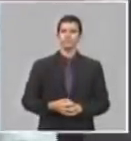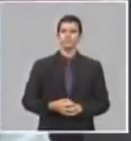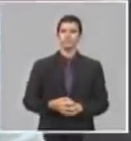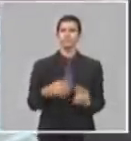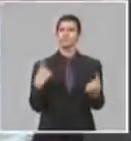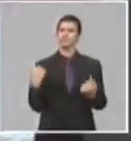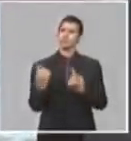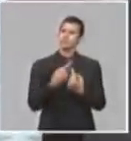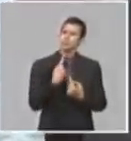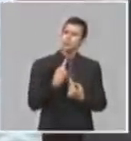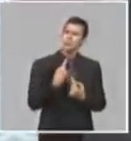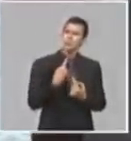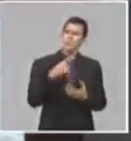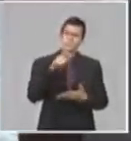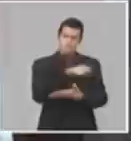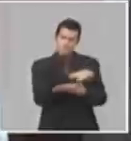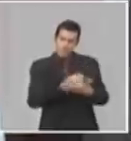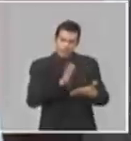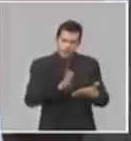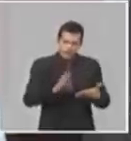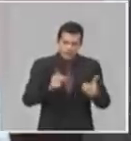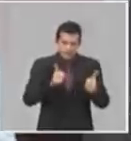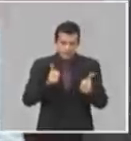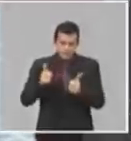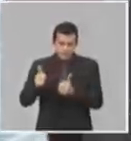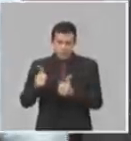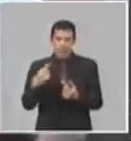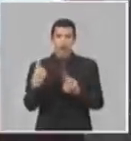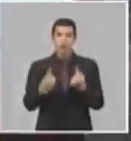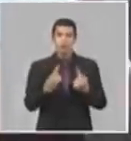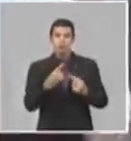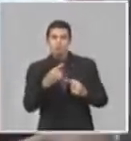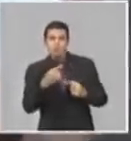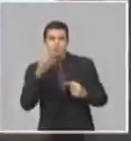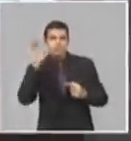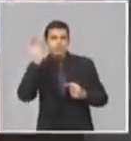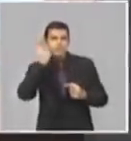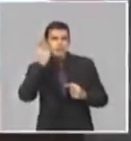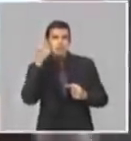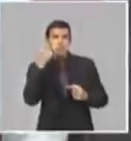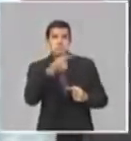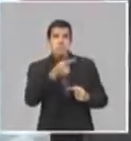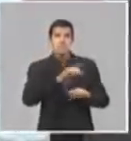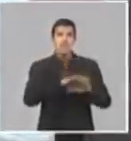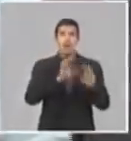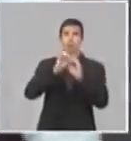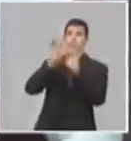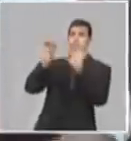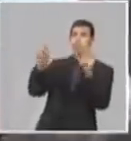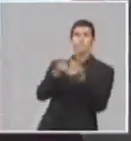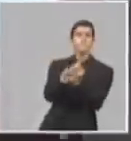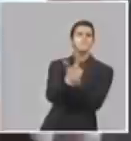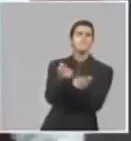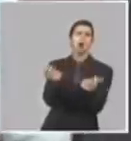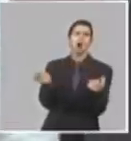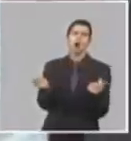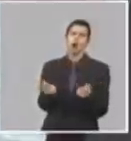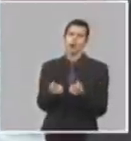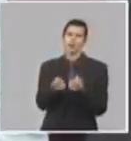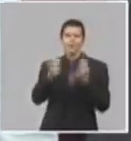estábamos preparando todas las medidas, se van con eso y empiezan a mostrar